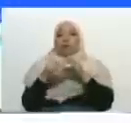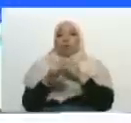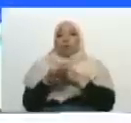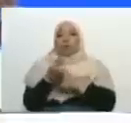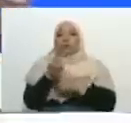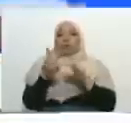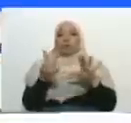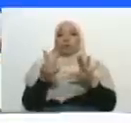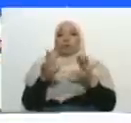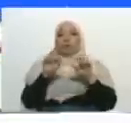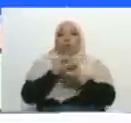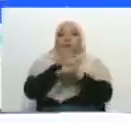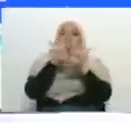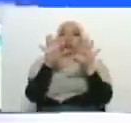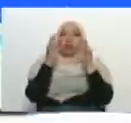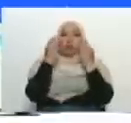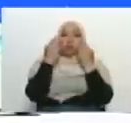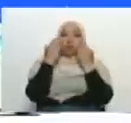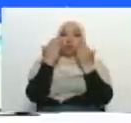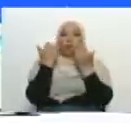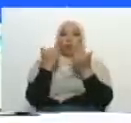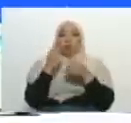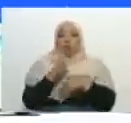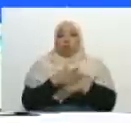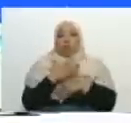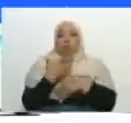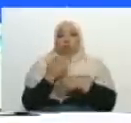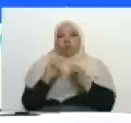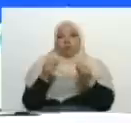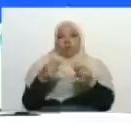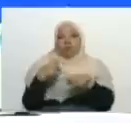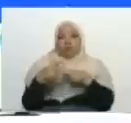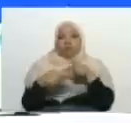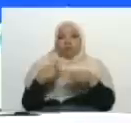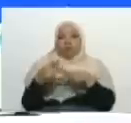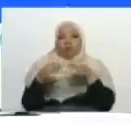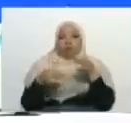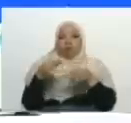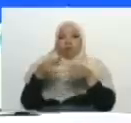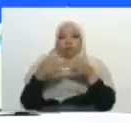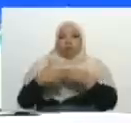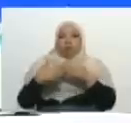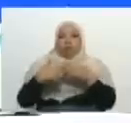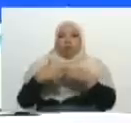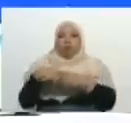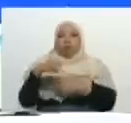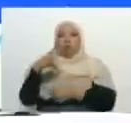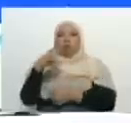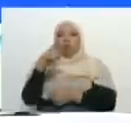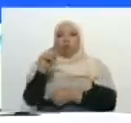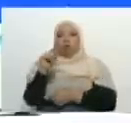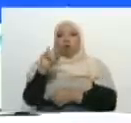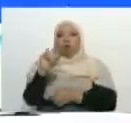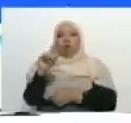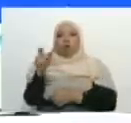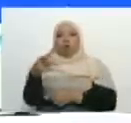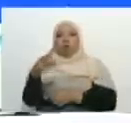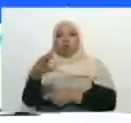Y allí dicen muy claramente luz verde para iniciar el remate judicial de Citgo y de todos sus